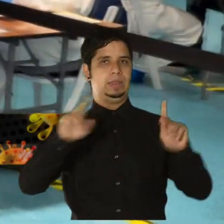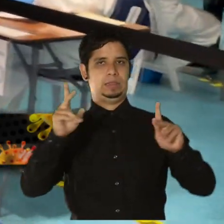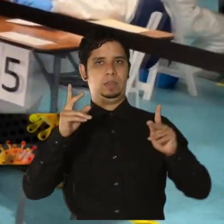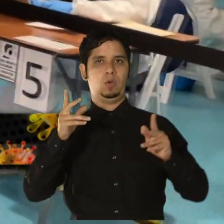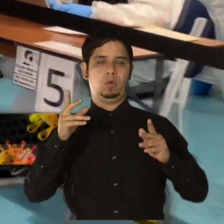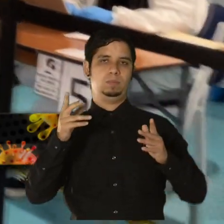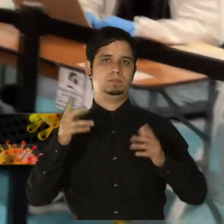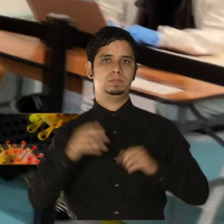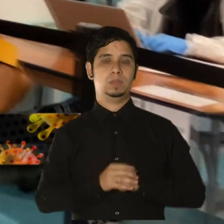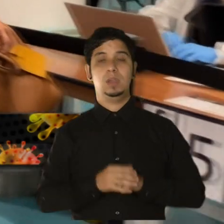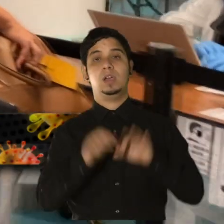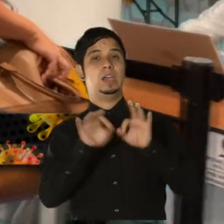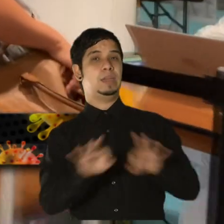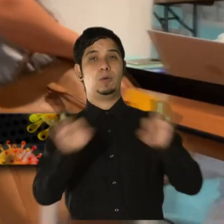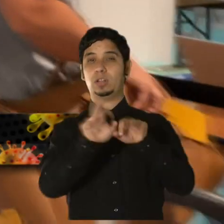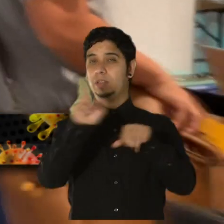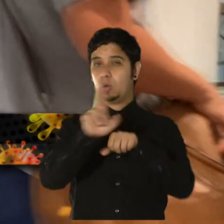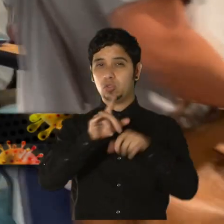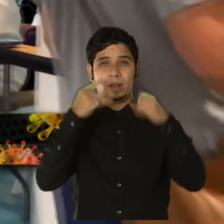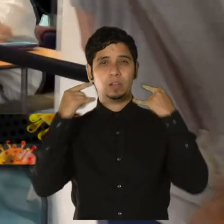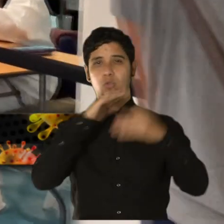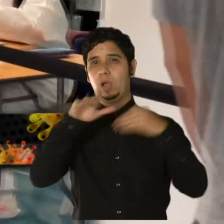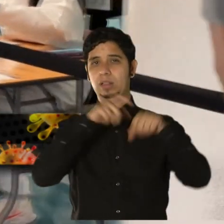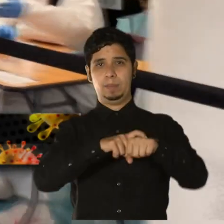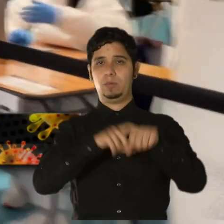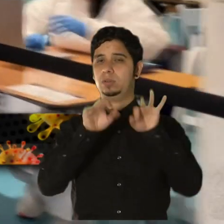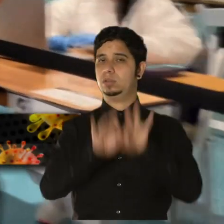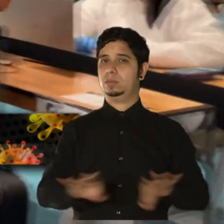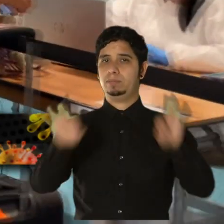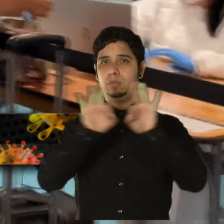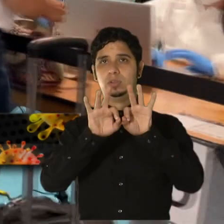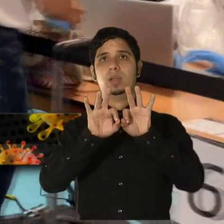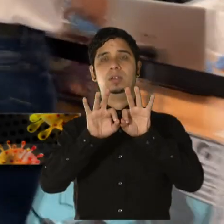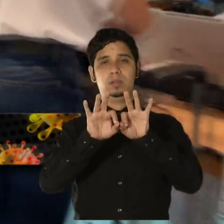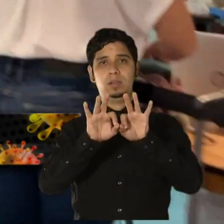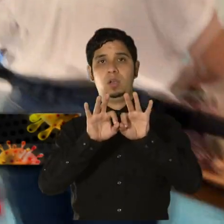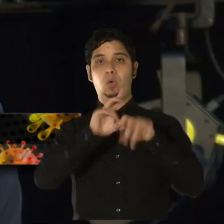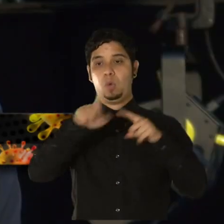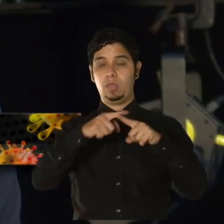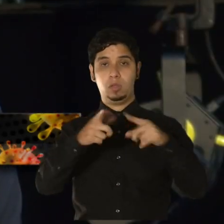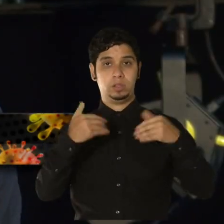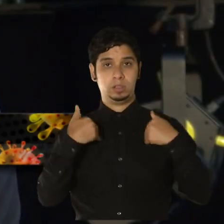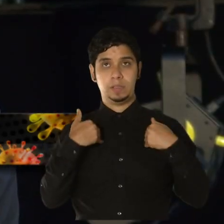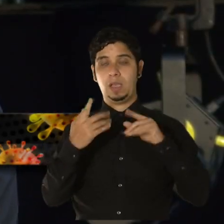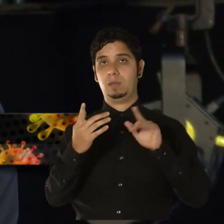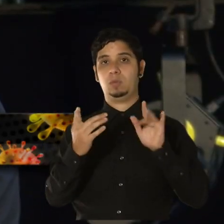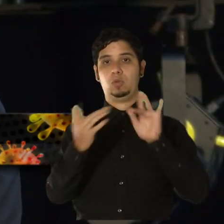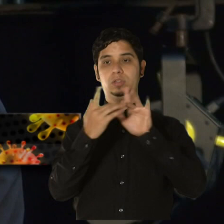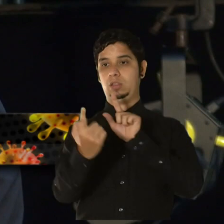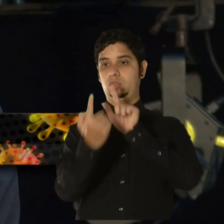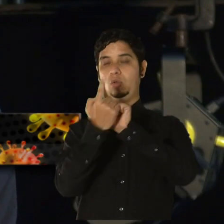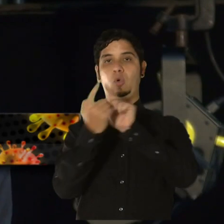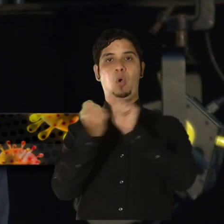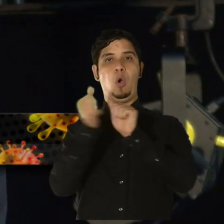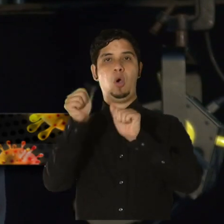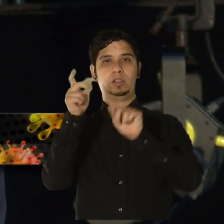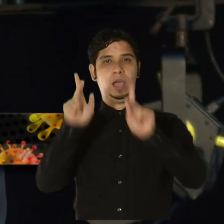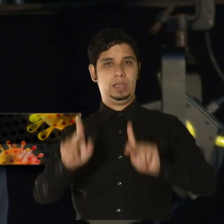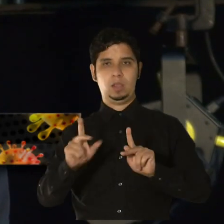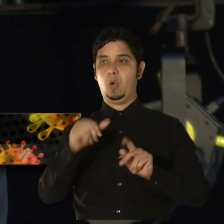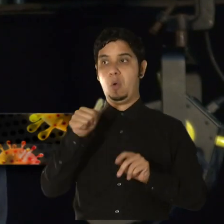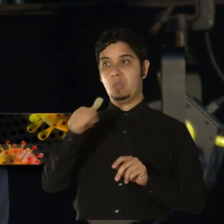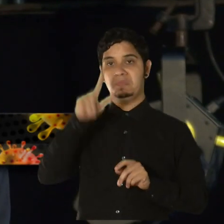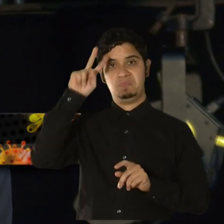mascarilla en todos los lugares públicos y personas que tener al tener contacto con personas que no vivan con usted o que usted no